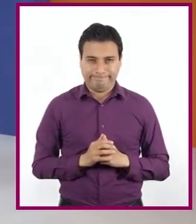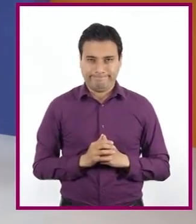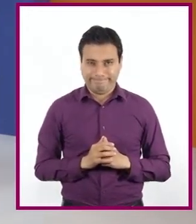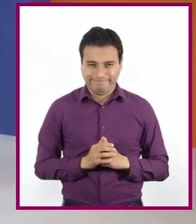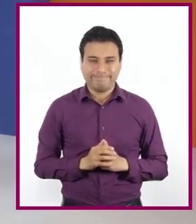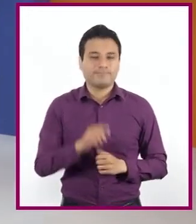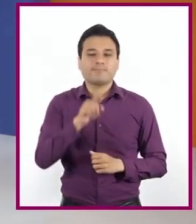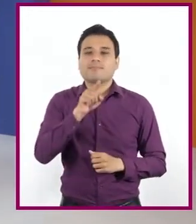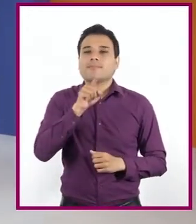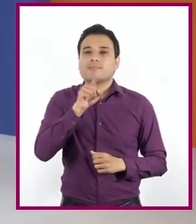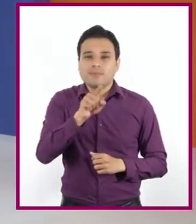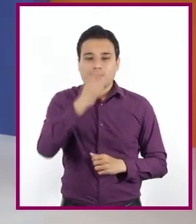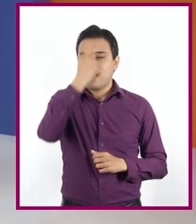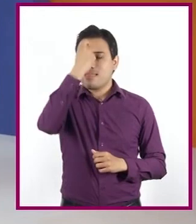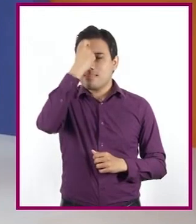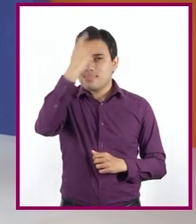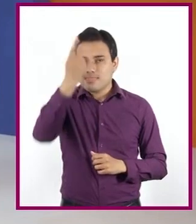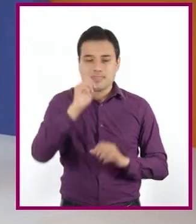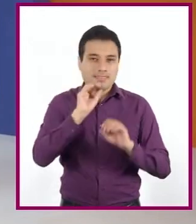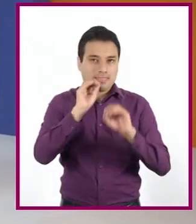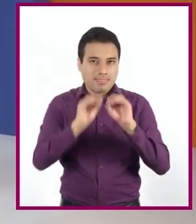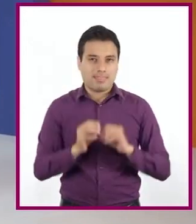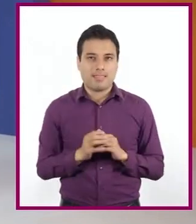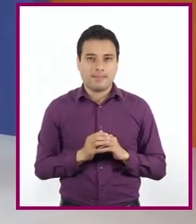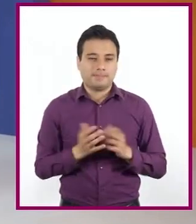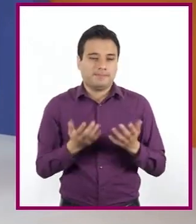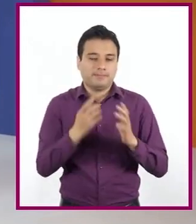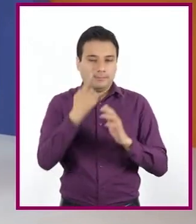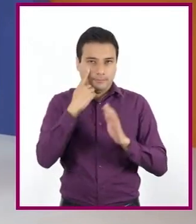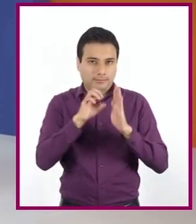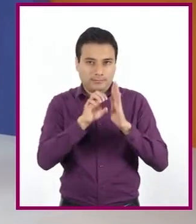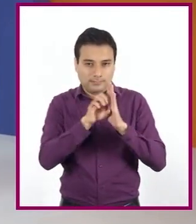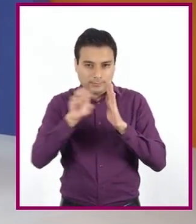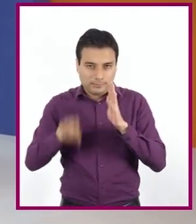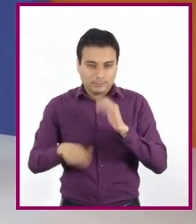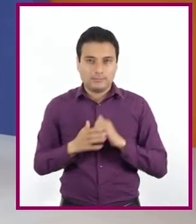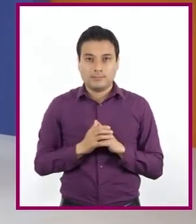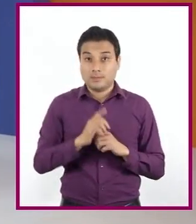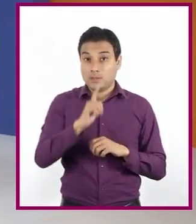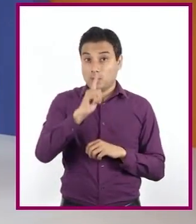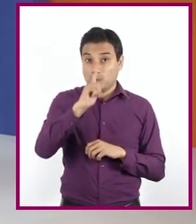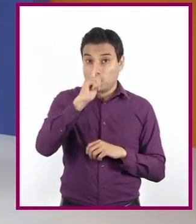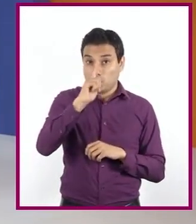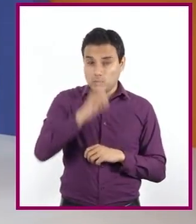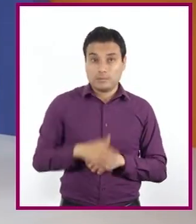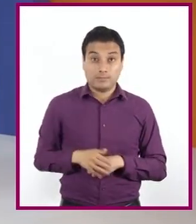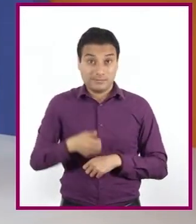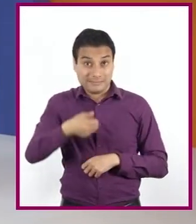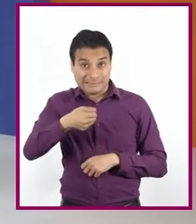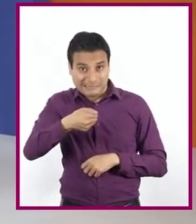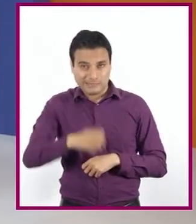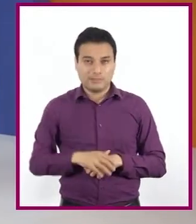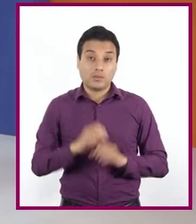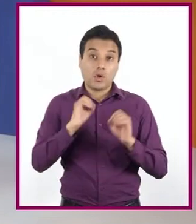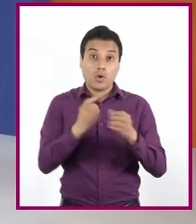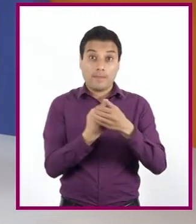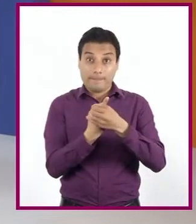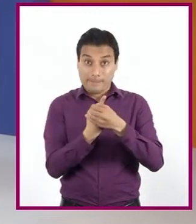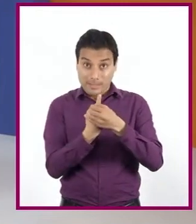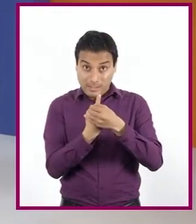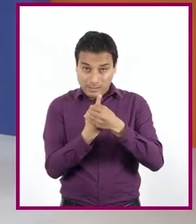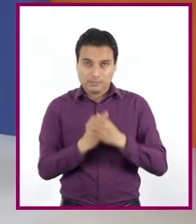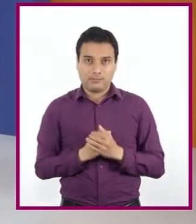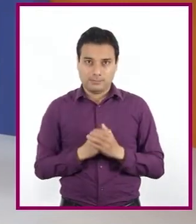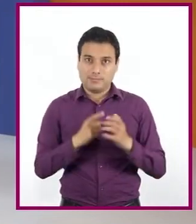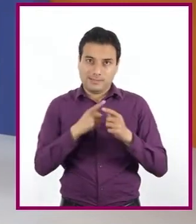la creatividad. Piensa que la luz es diferente si es emitida por una linterna o por una veladora. Ahí